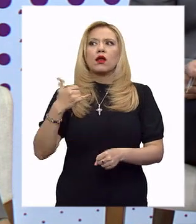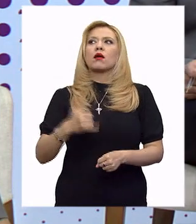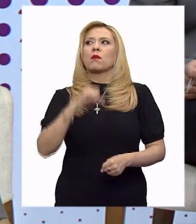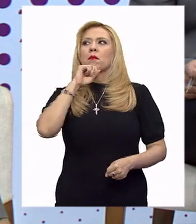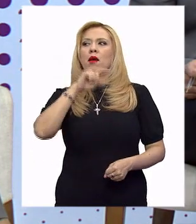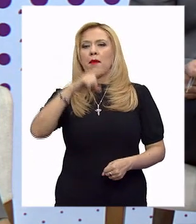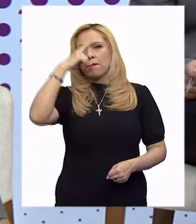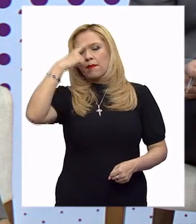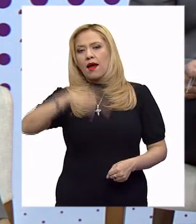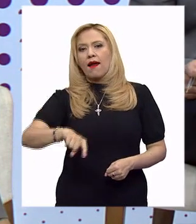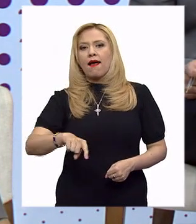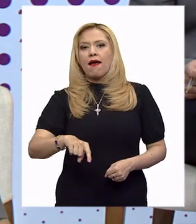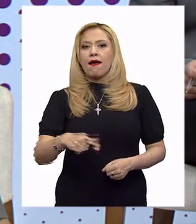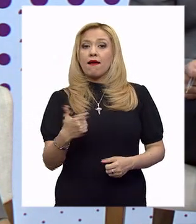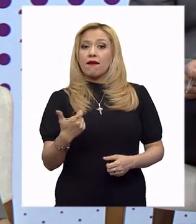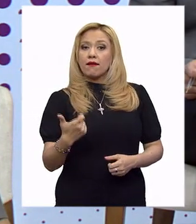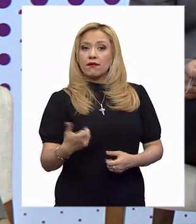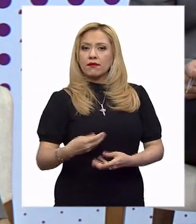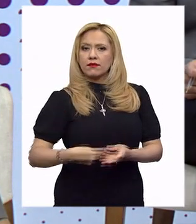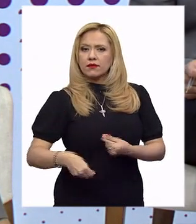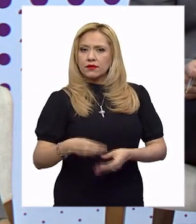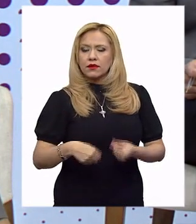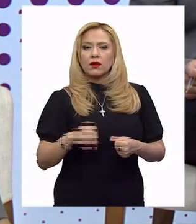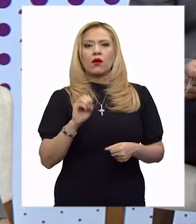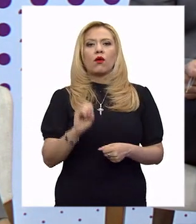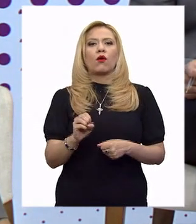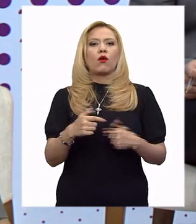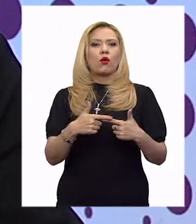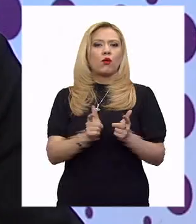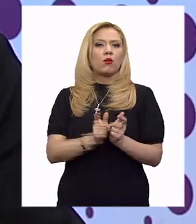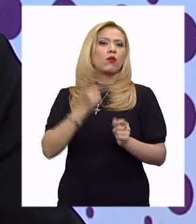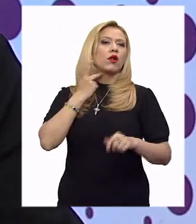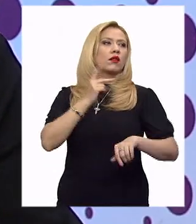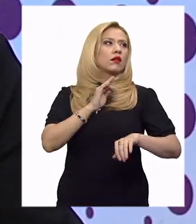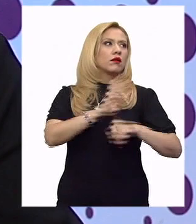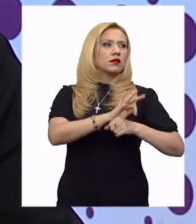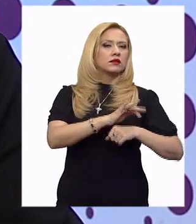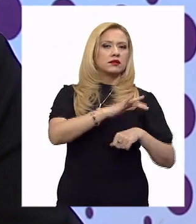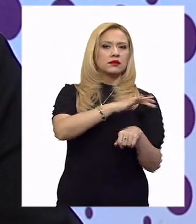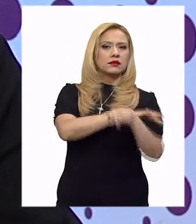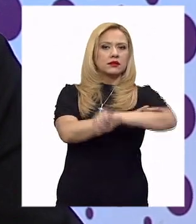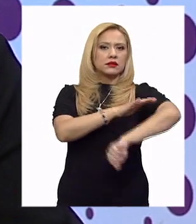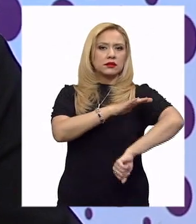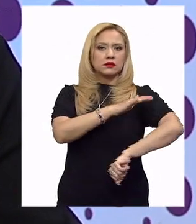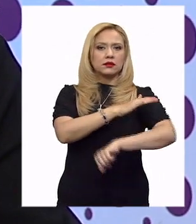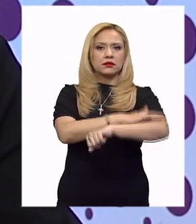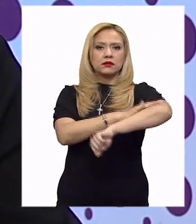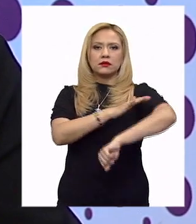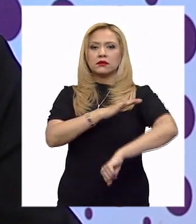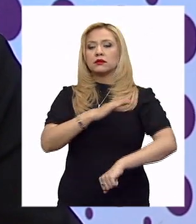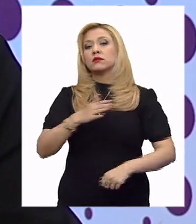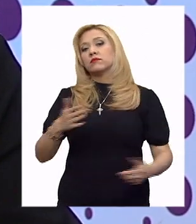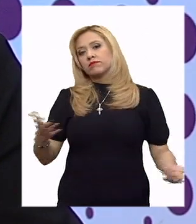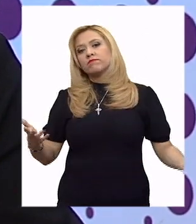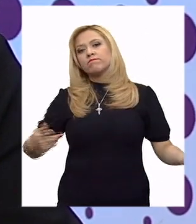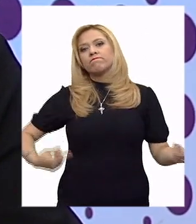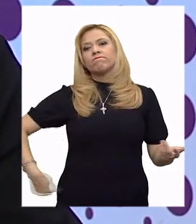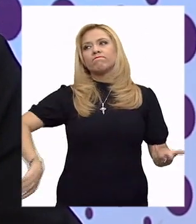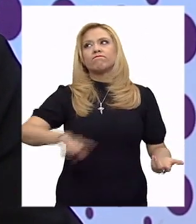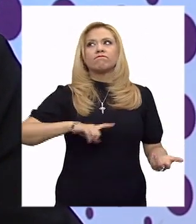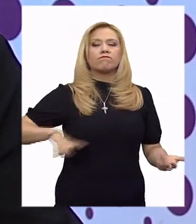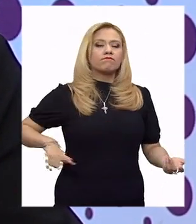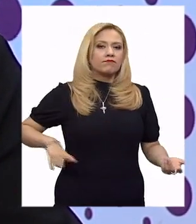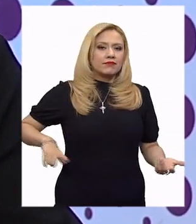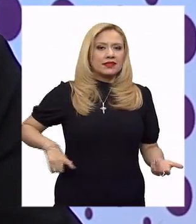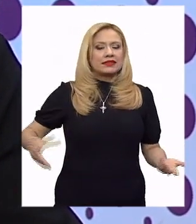también para fines económicos o para ciertos grupos políticos y que tienen como consecuencia sí afectación a las instituciones públicas,